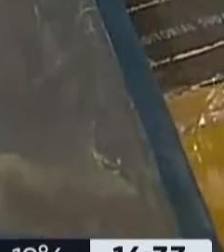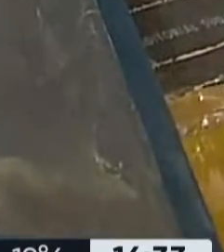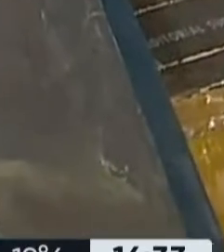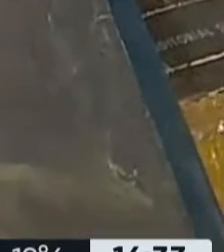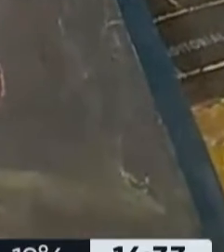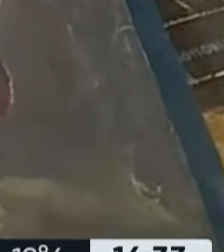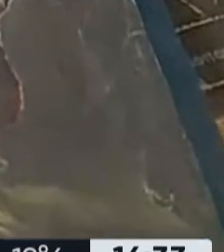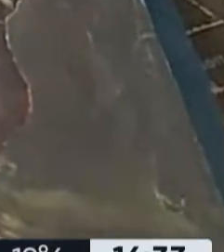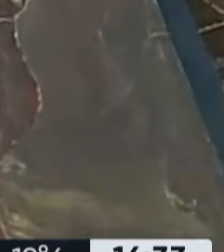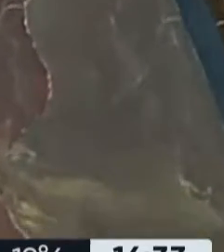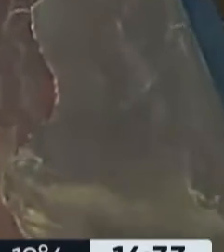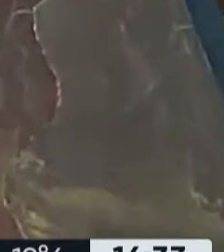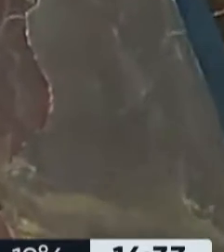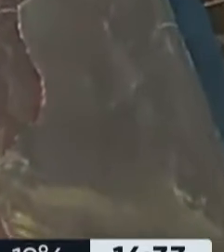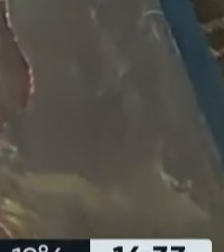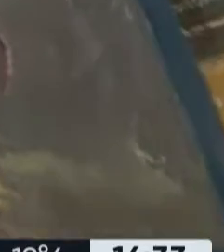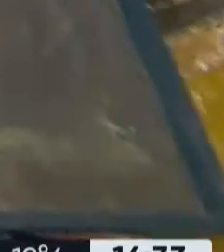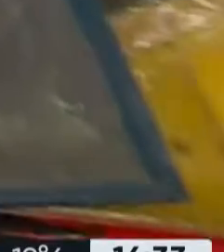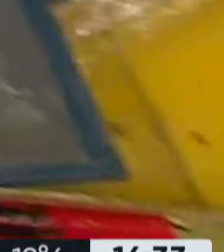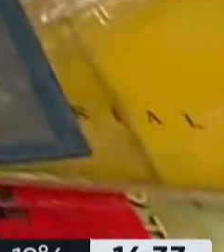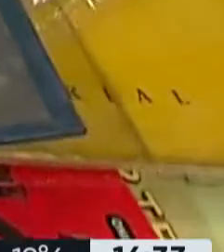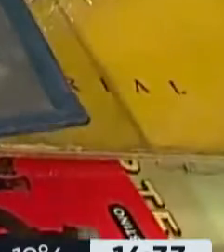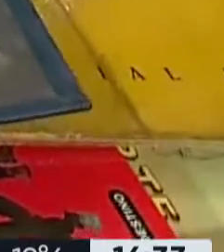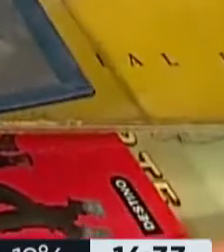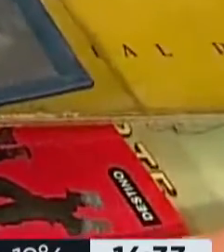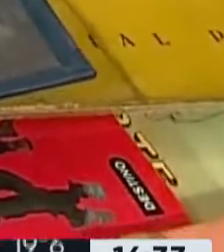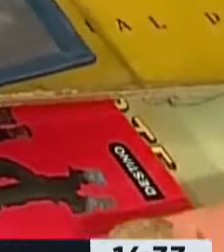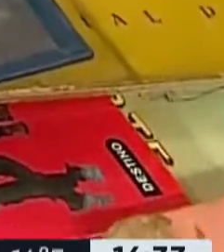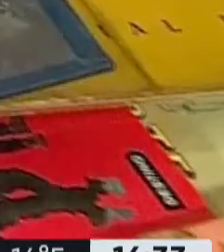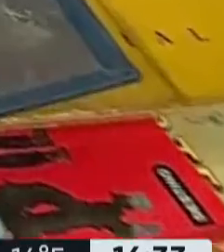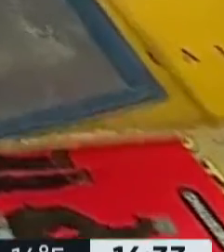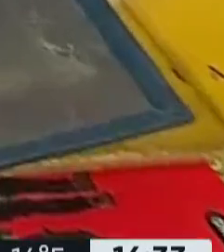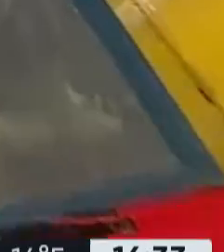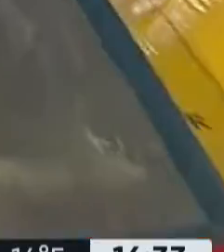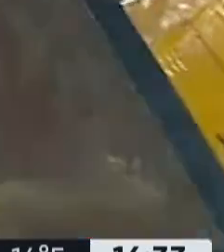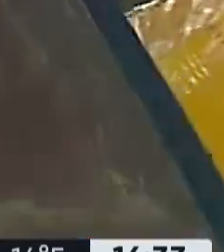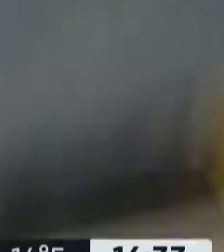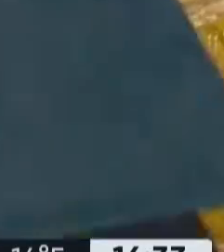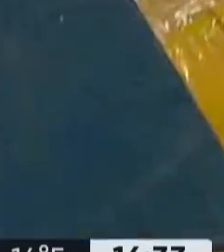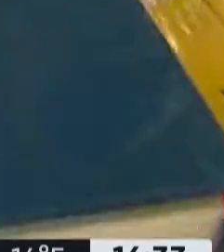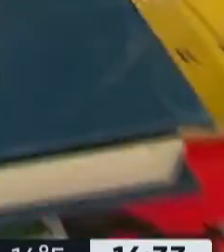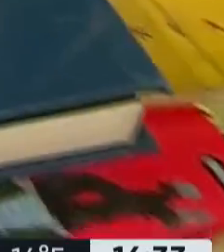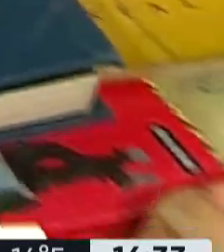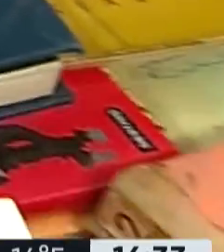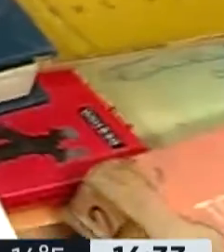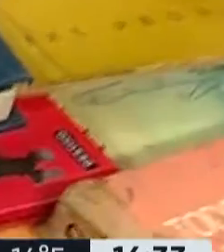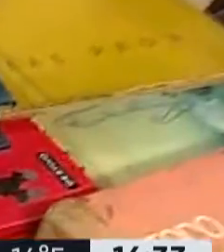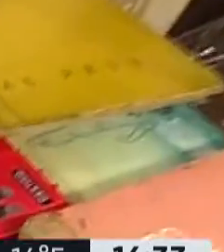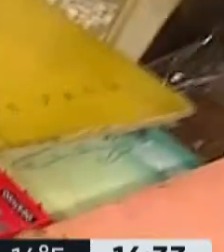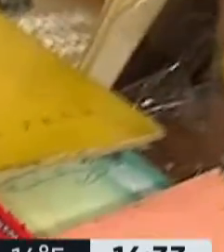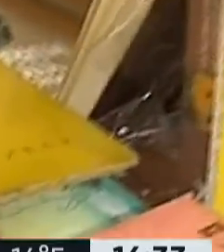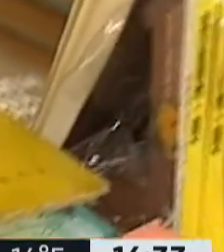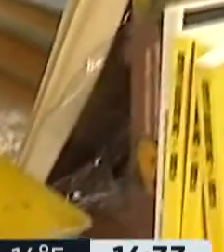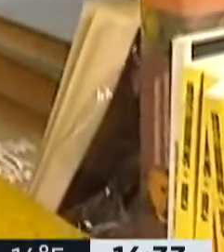qué hermoso dibujo. Acá lo tenemos al general en su caballo blanco. Bien, Miguel, ¿escuchás vos el retorno? Ahí te están por preguntar, no oigo Ico, ¿los